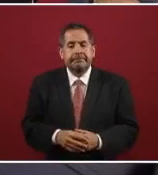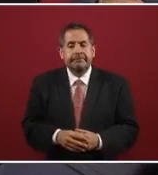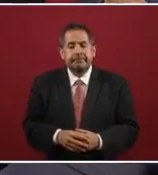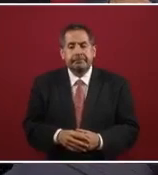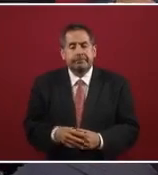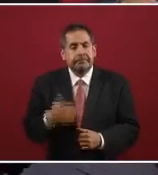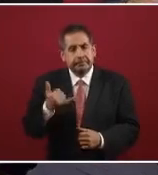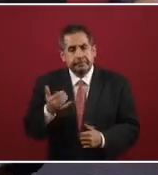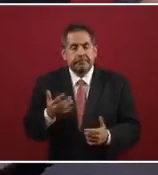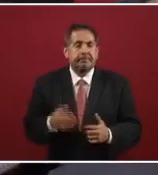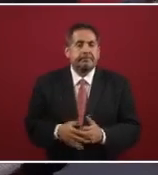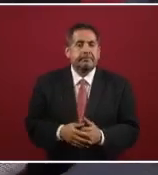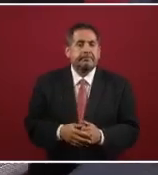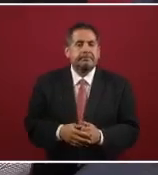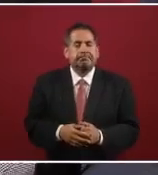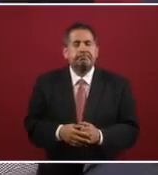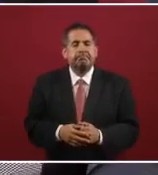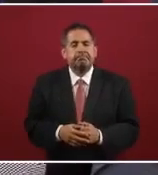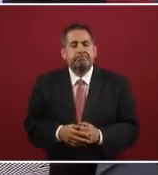y no